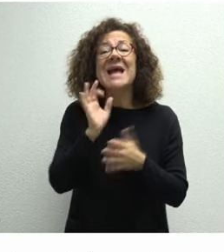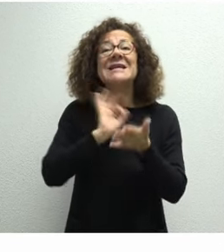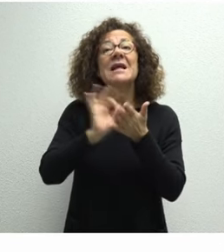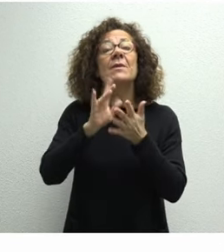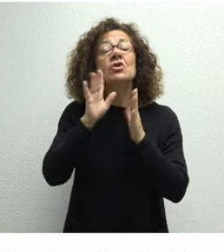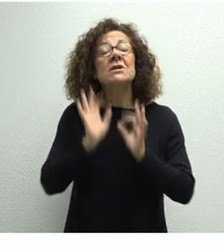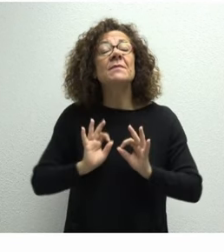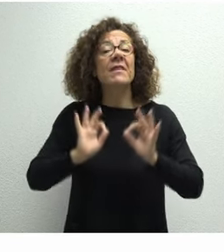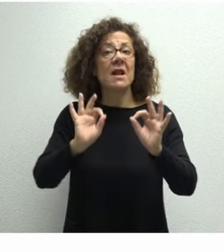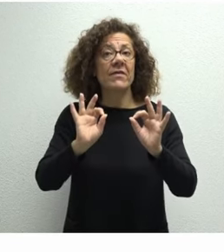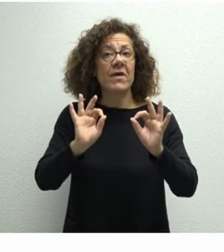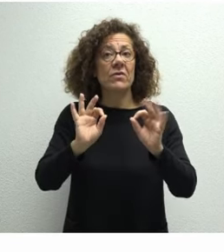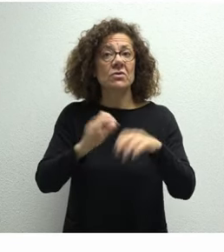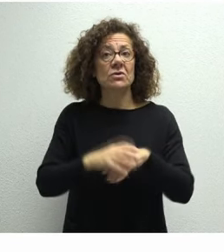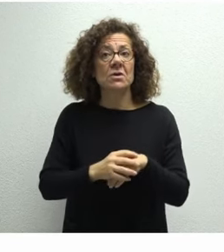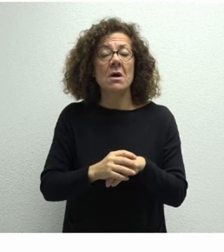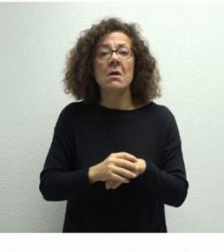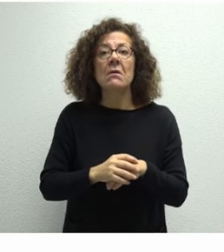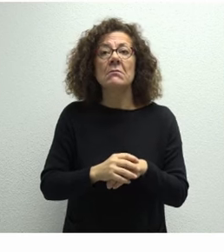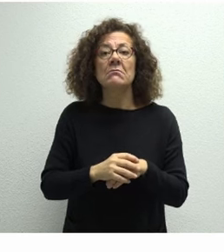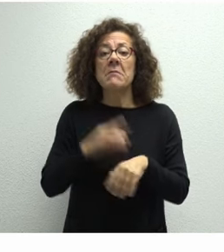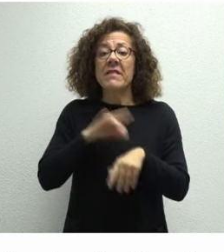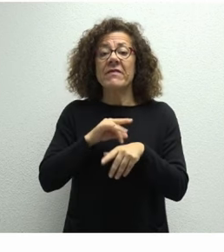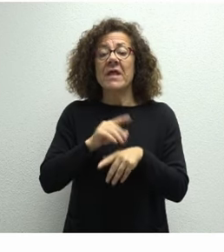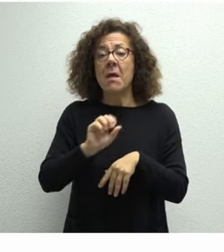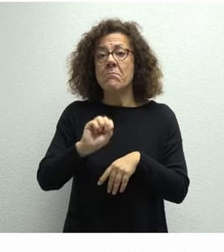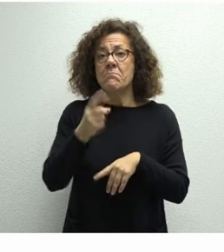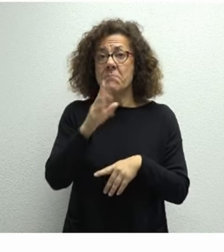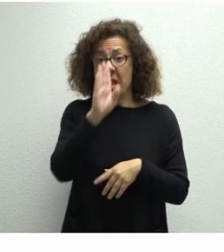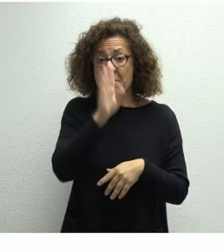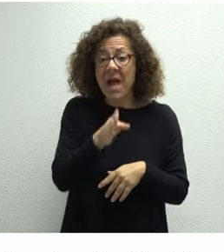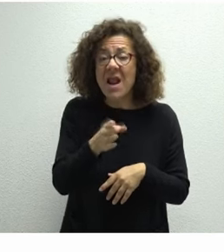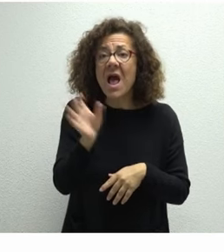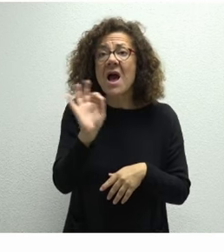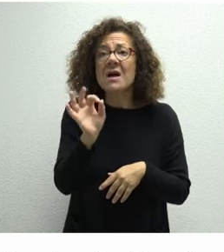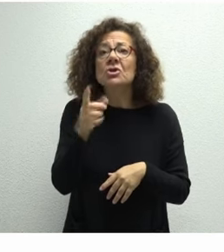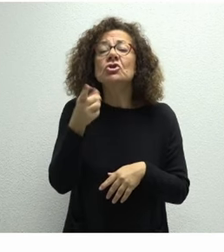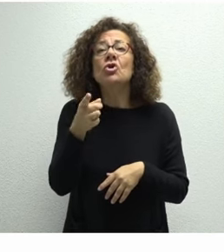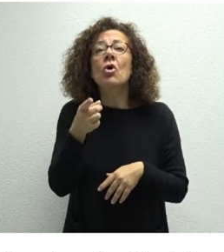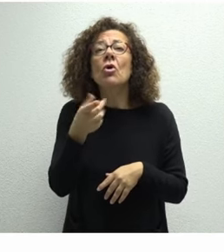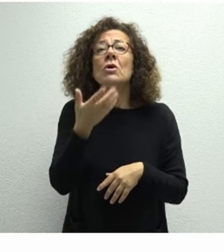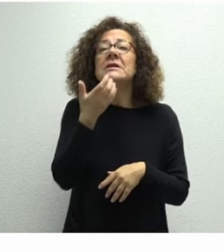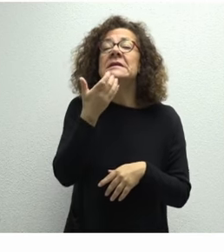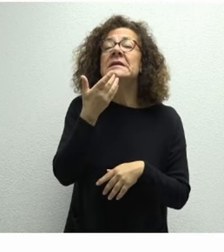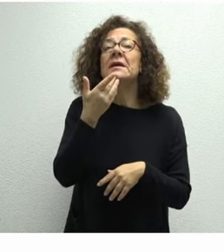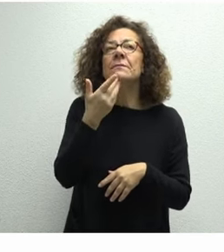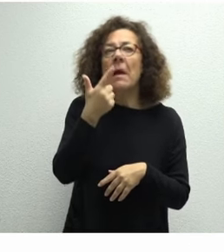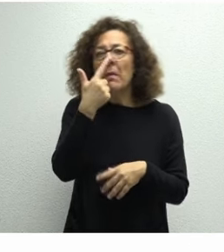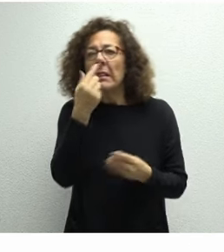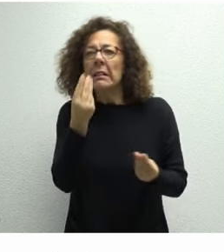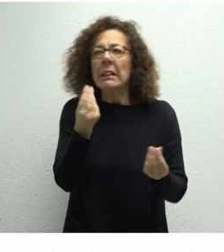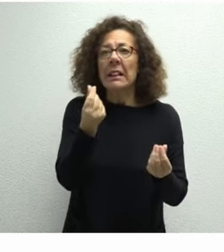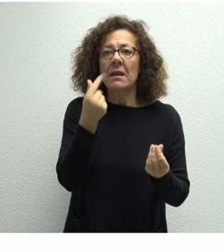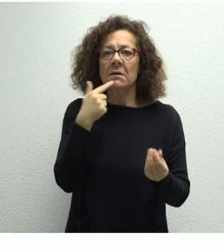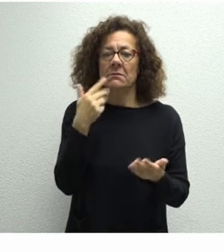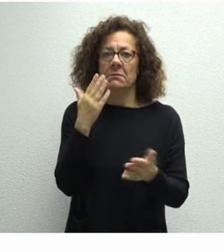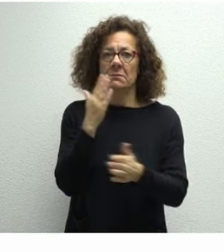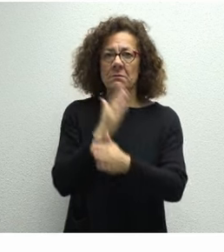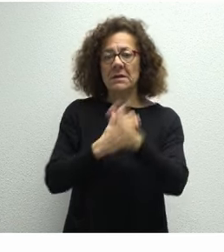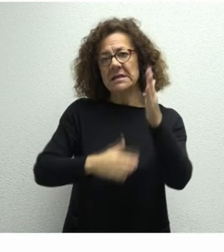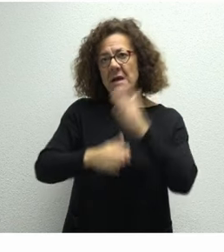especializados eh primaria o quien sea rápidamente solo con oler discapacidad lo dería